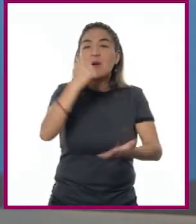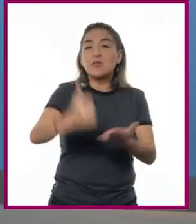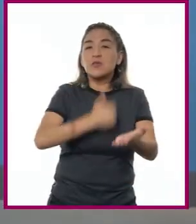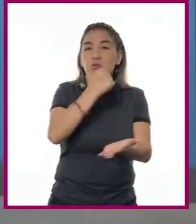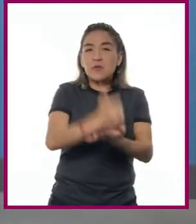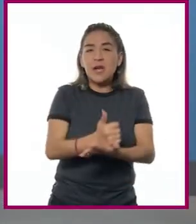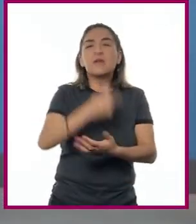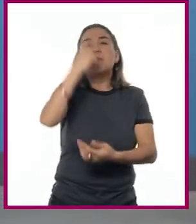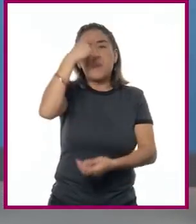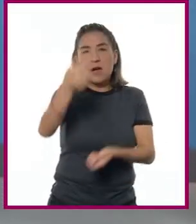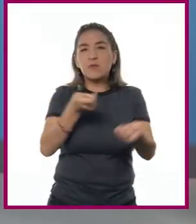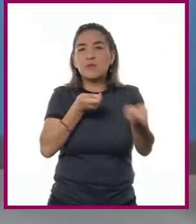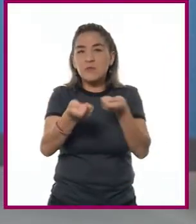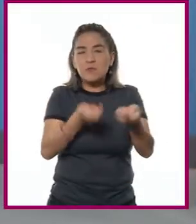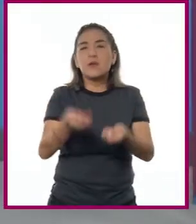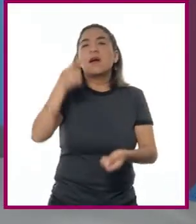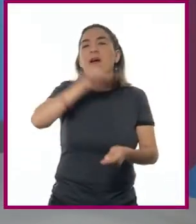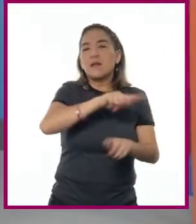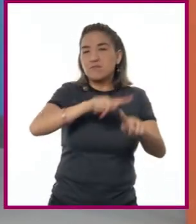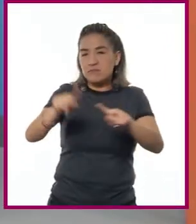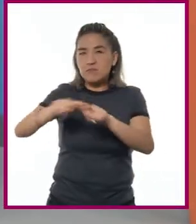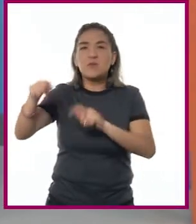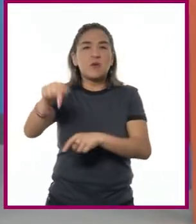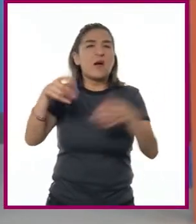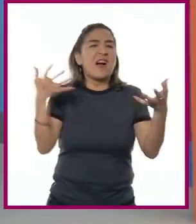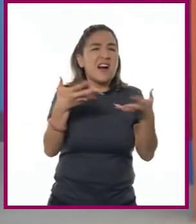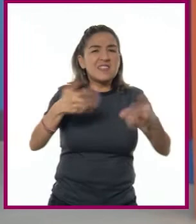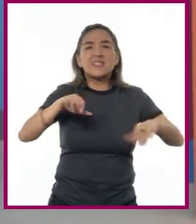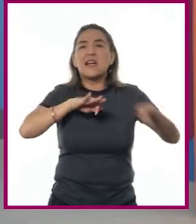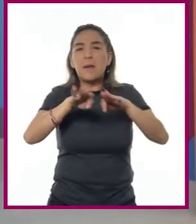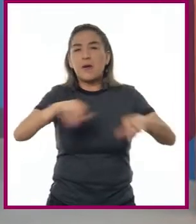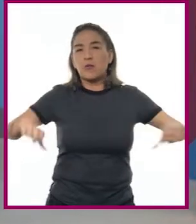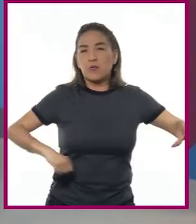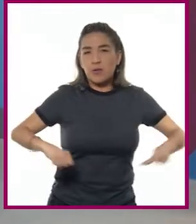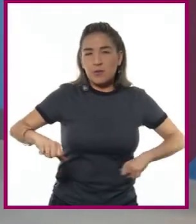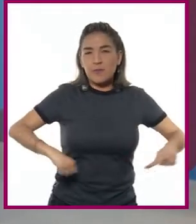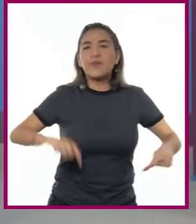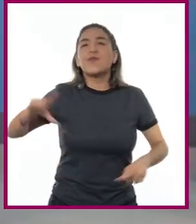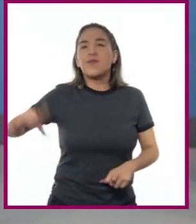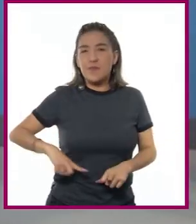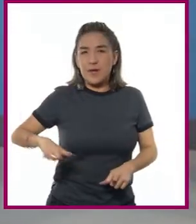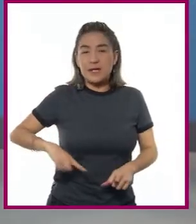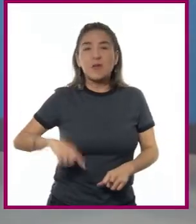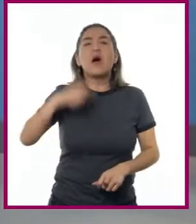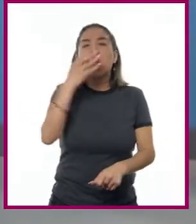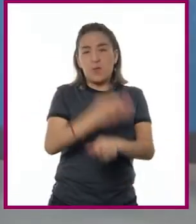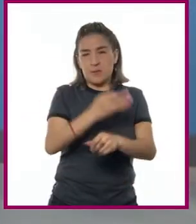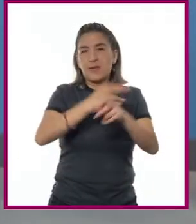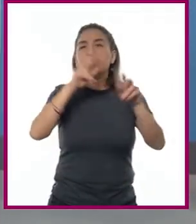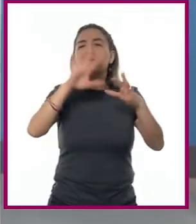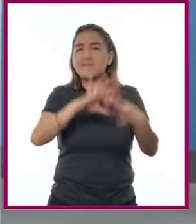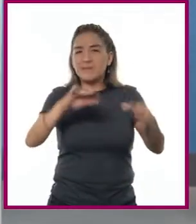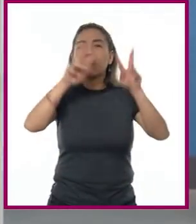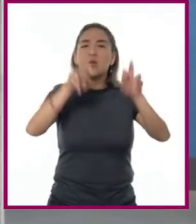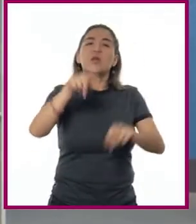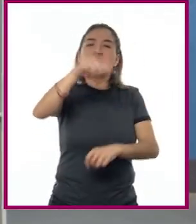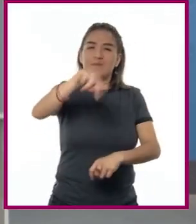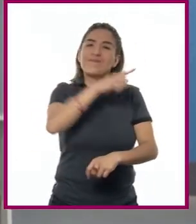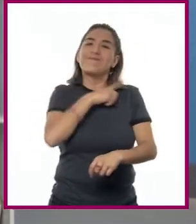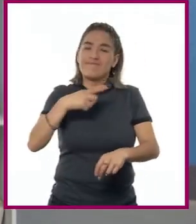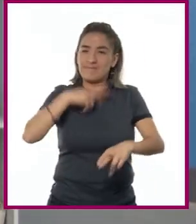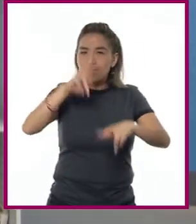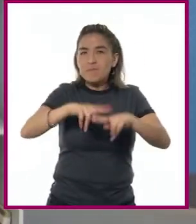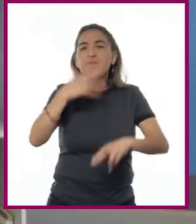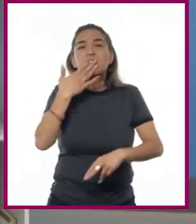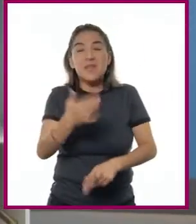pueda tener control de las acciones del gobierno. Para seguir hablando de este tema, les invito a que se pongan cómodas y